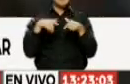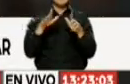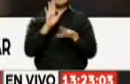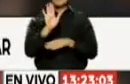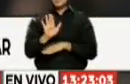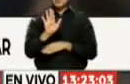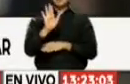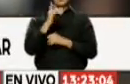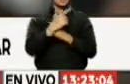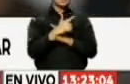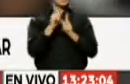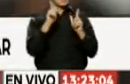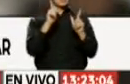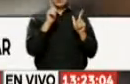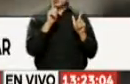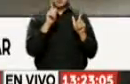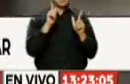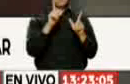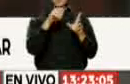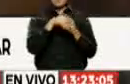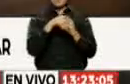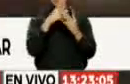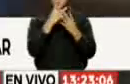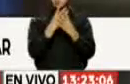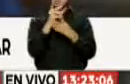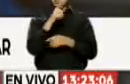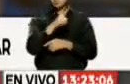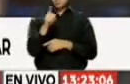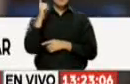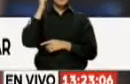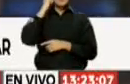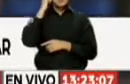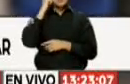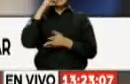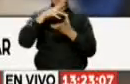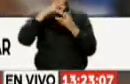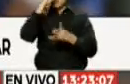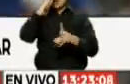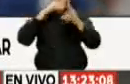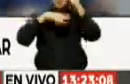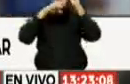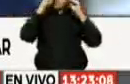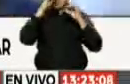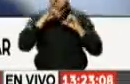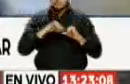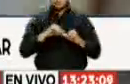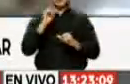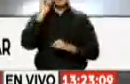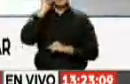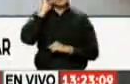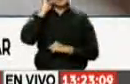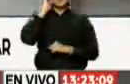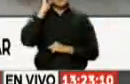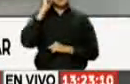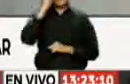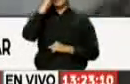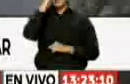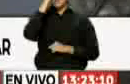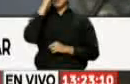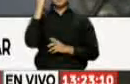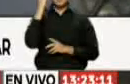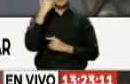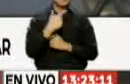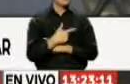pesar de que su libertad física está limitada, su libertad de pensamiento y aprendizaje está intacto. La educación es una forma